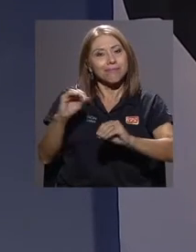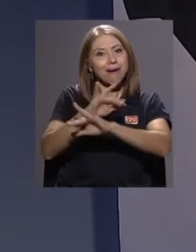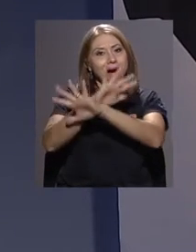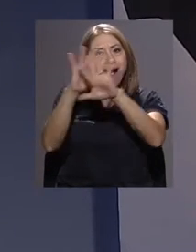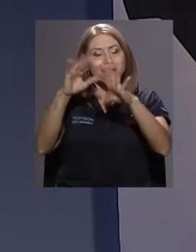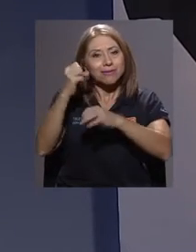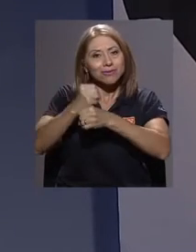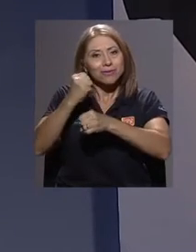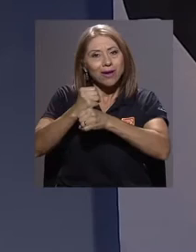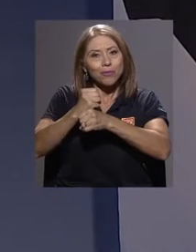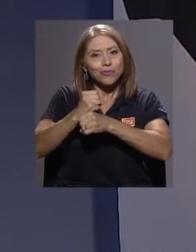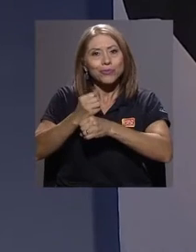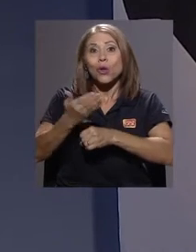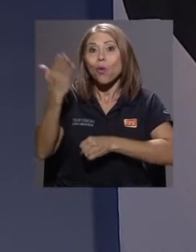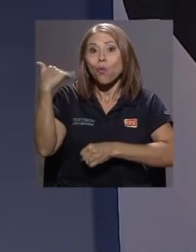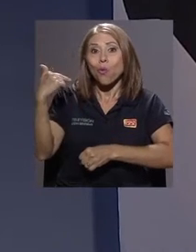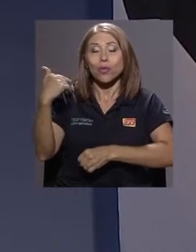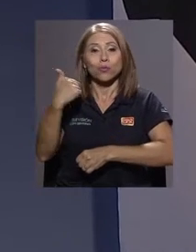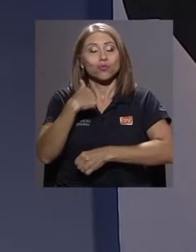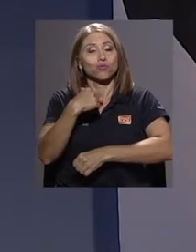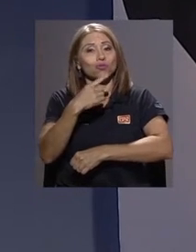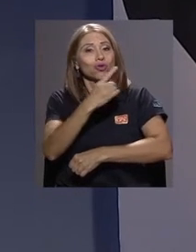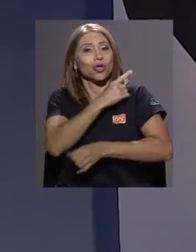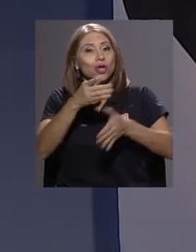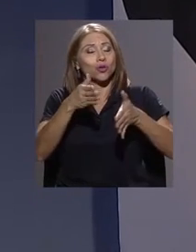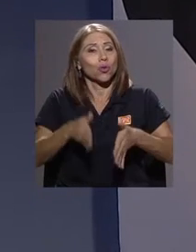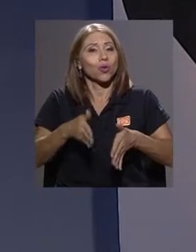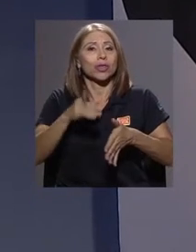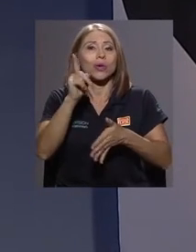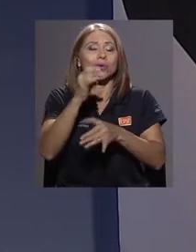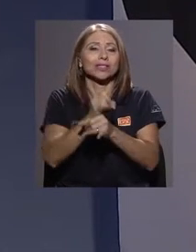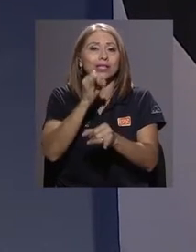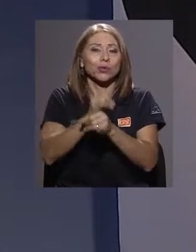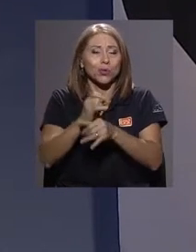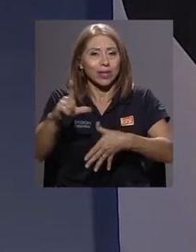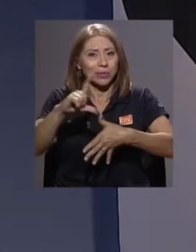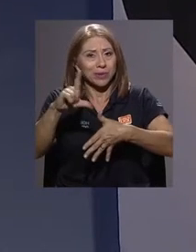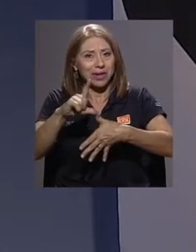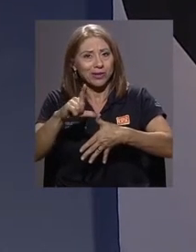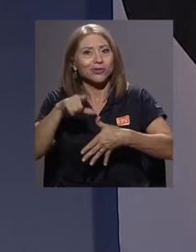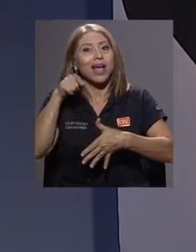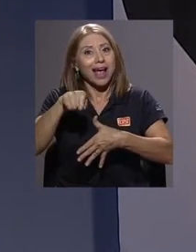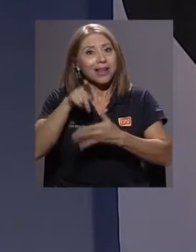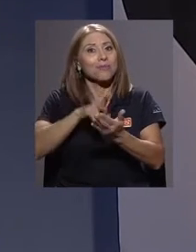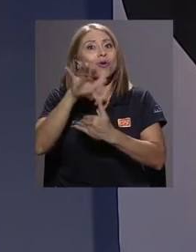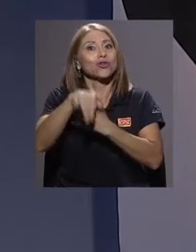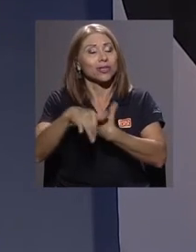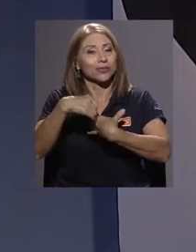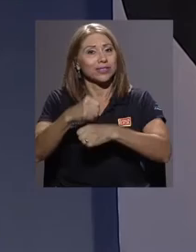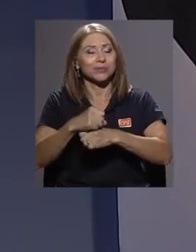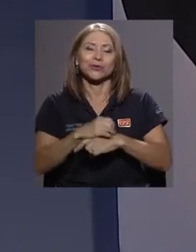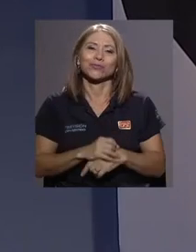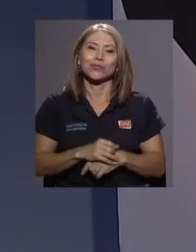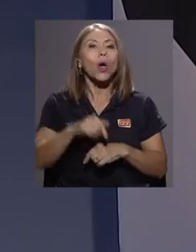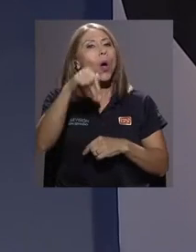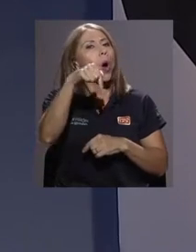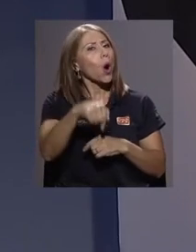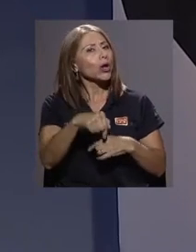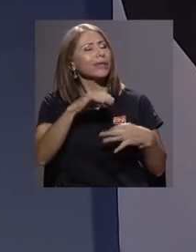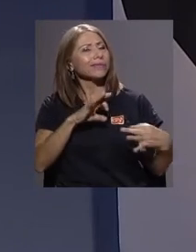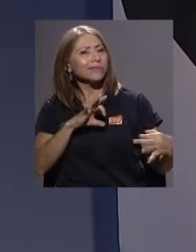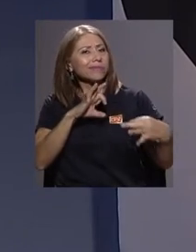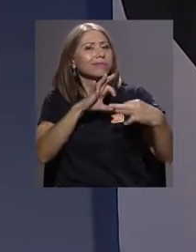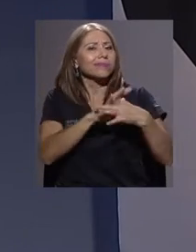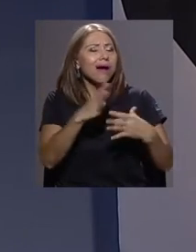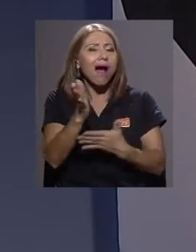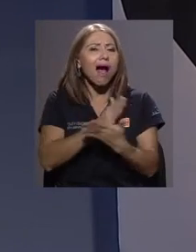cuando era director de un instituto de estudio trimmer y acá no es donde desarrollamos aquel potente proyecto hoy nos une algo que tiene